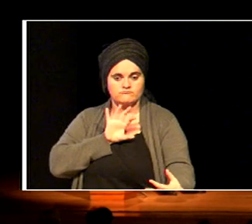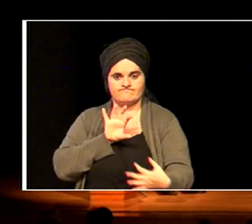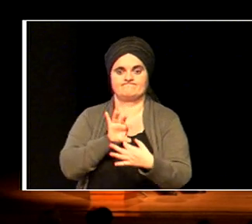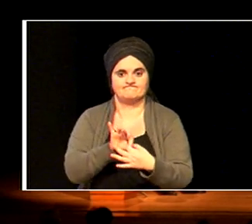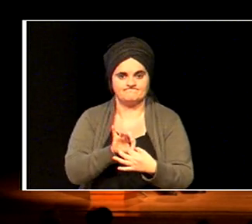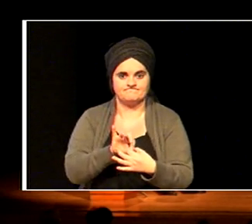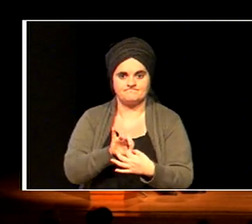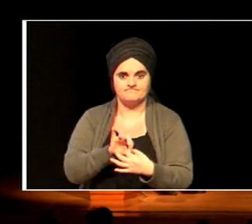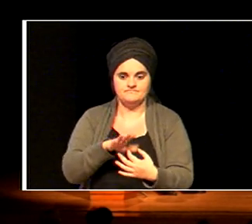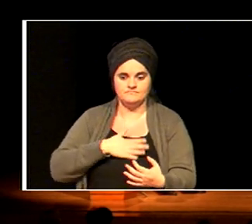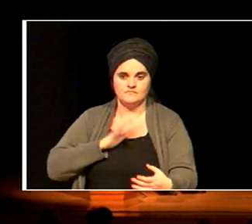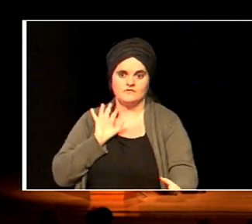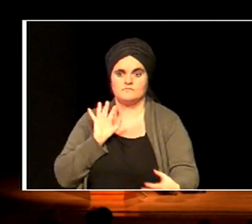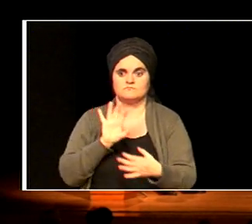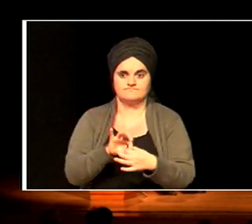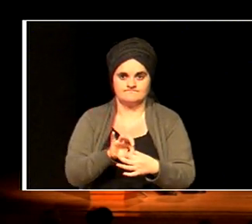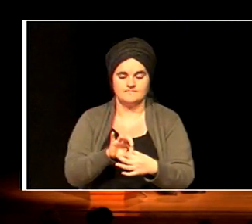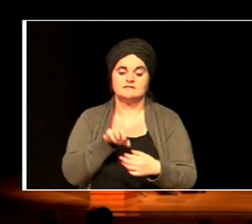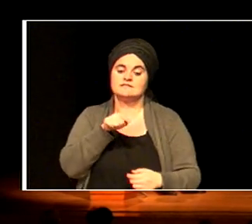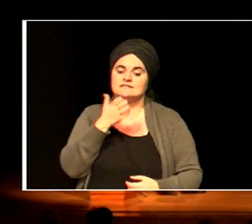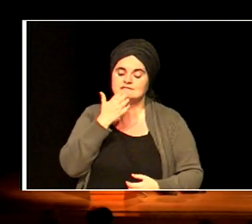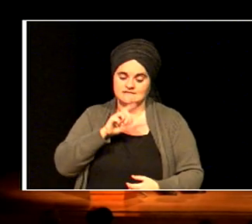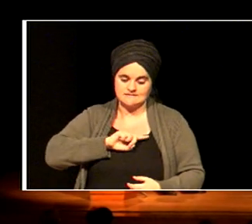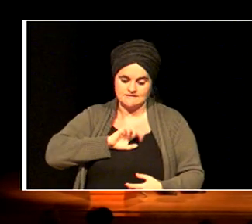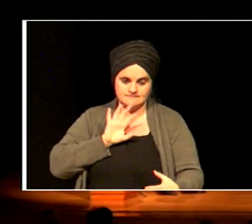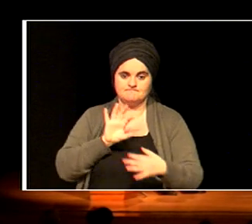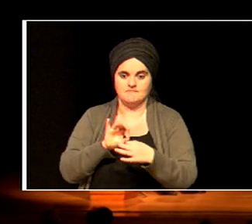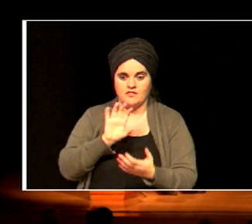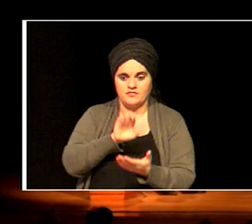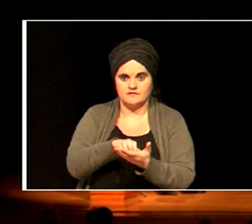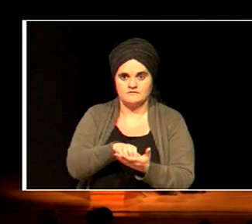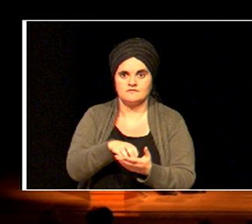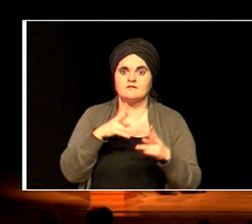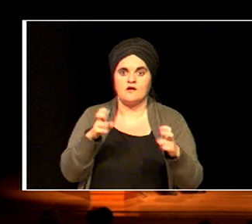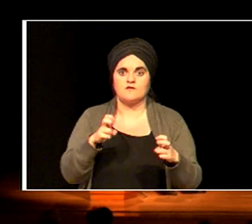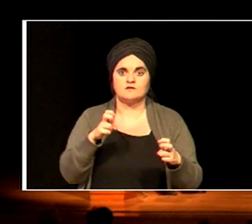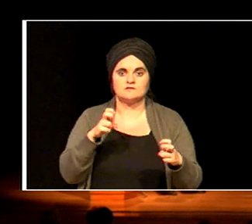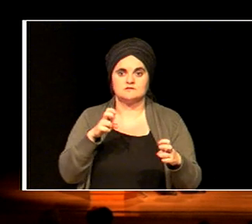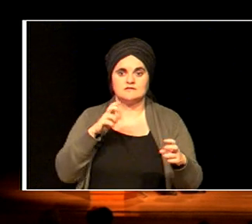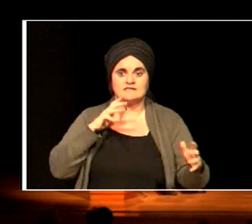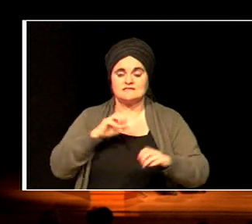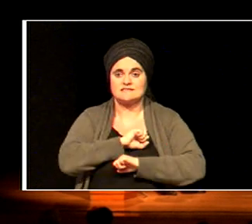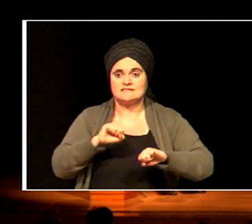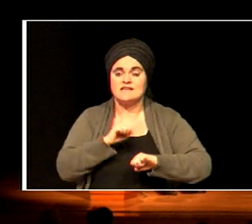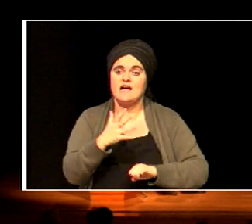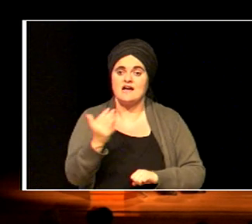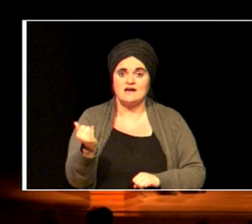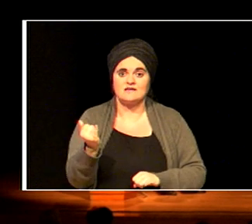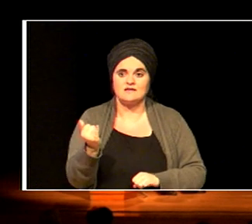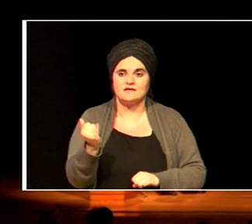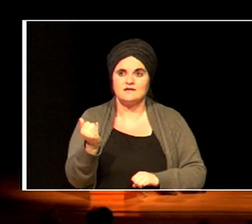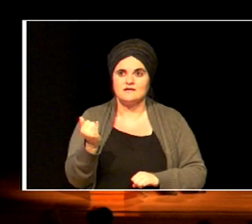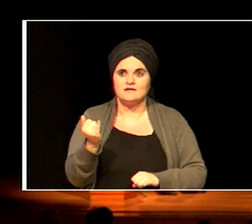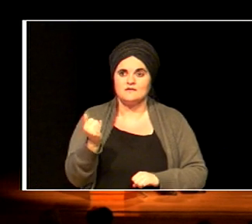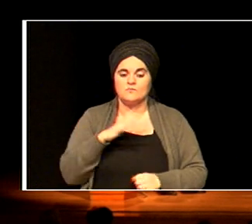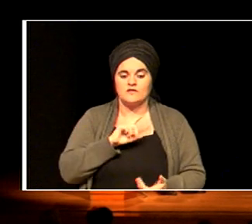pertenencia a ese grupo. Y cuando eso ocurre, aunque haya crisis, el desarrollo de la crisis va a cambiar, porque